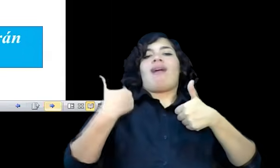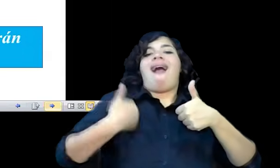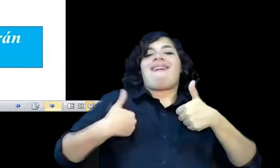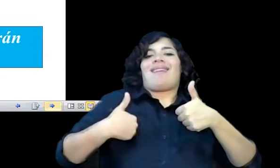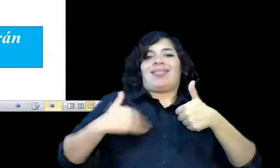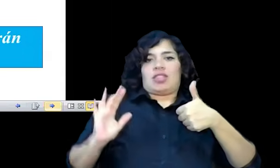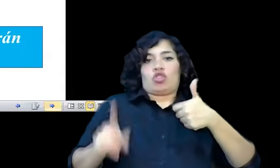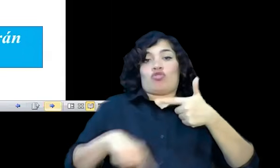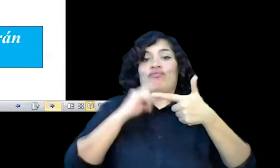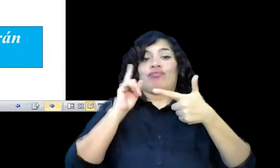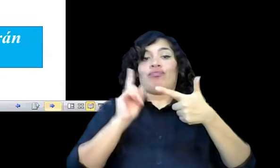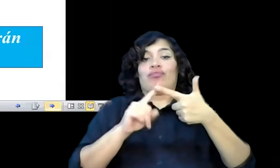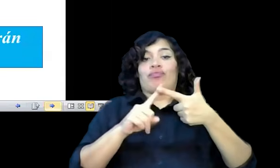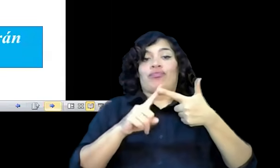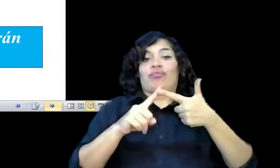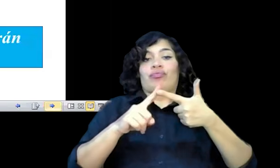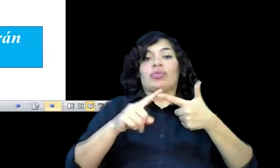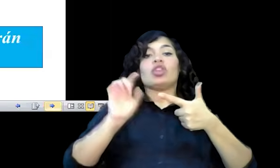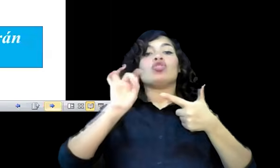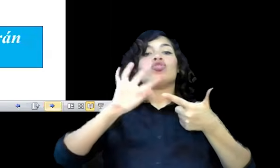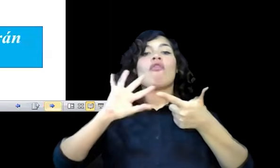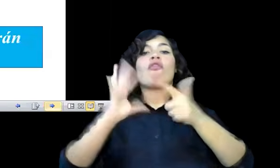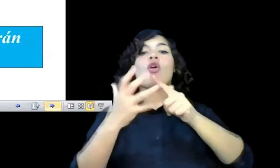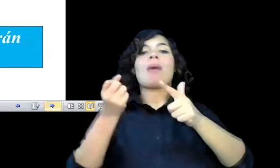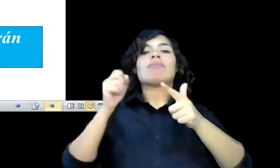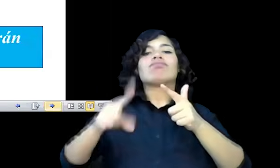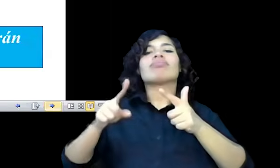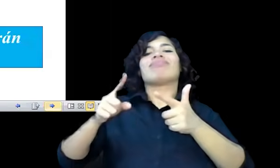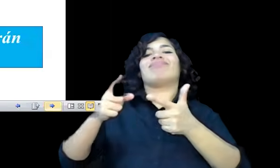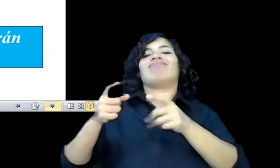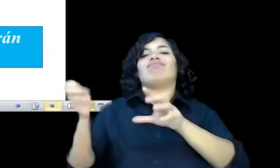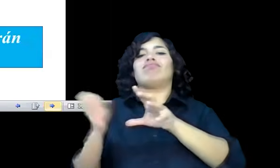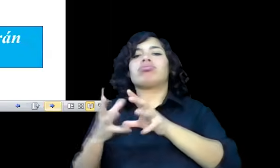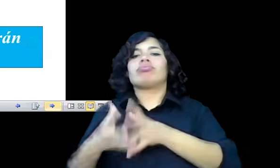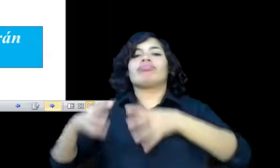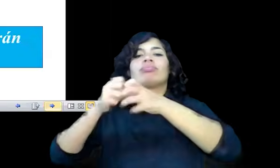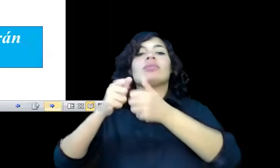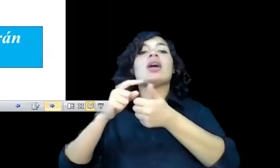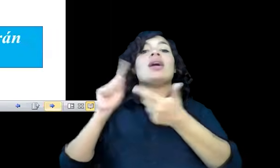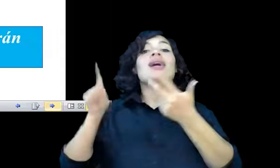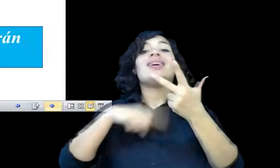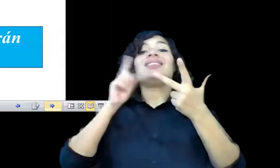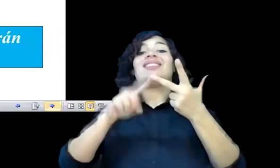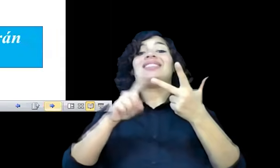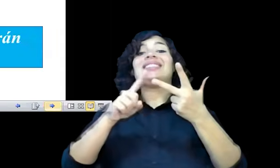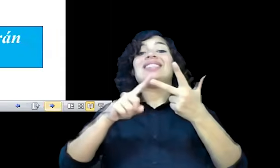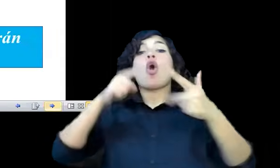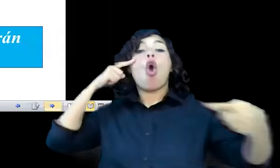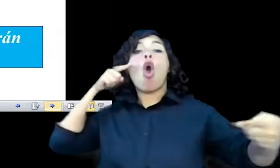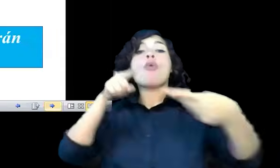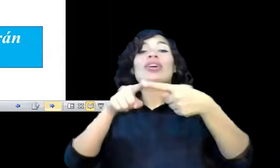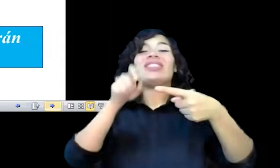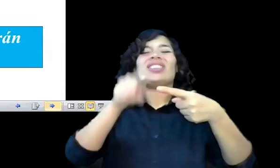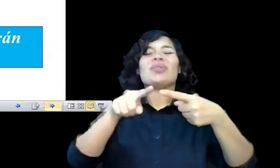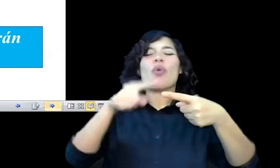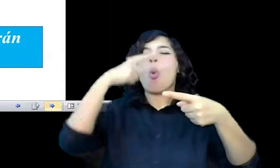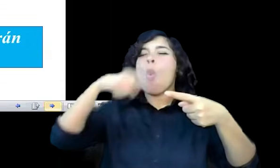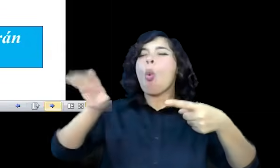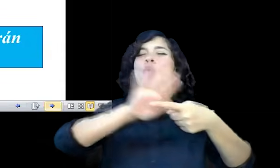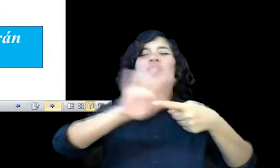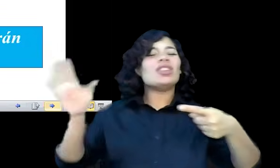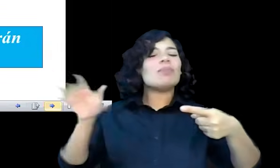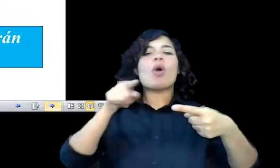en bolsa y que las mismas estén destinadas a fines específicos